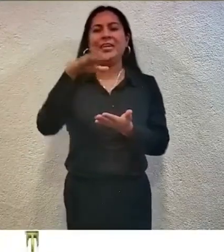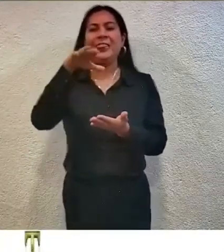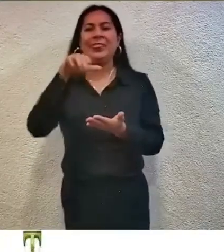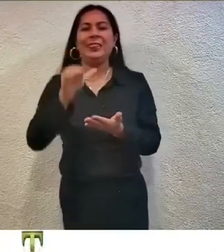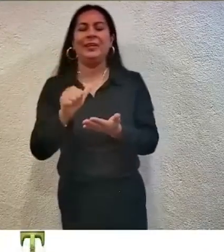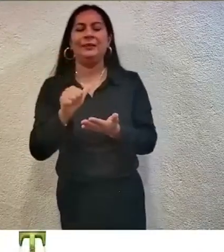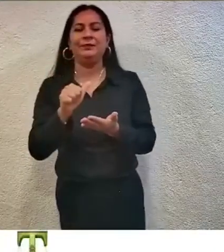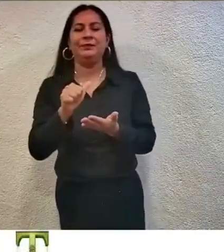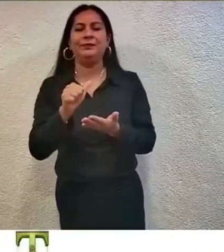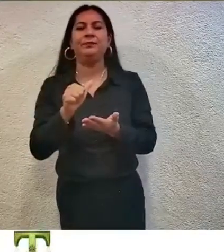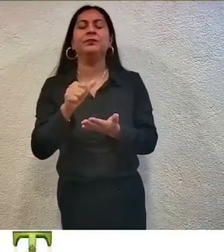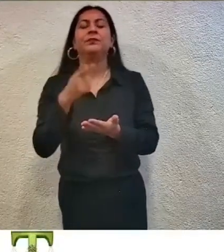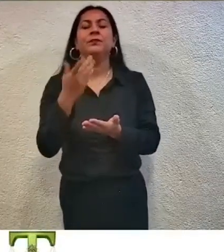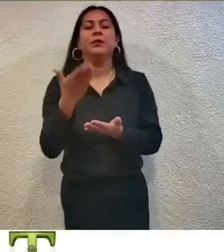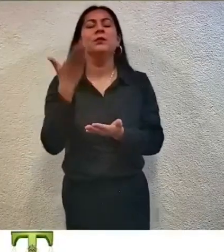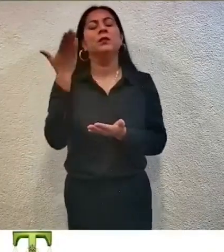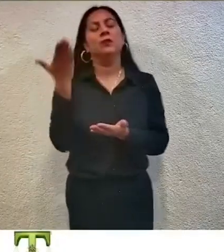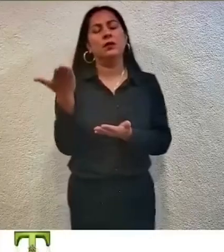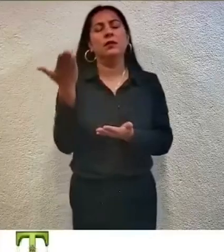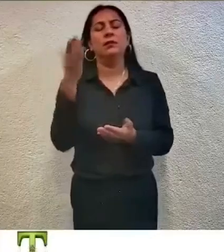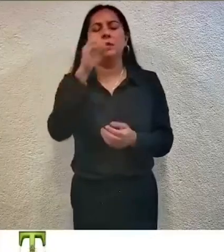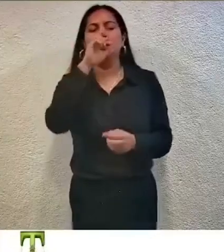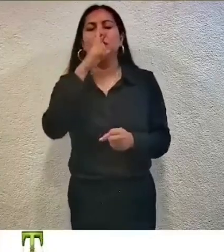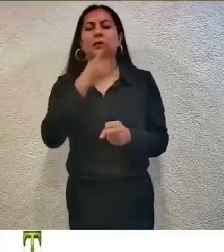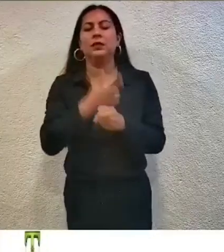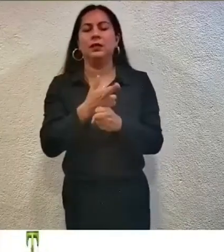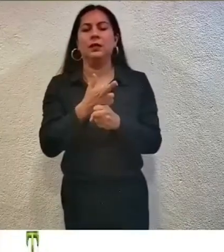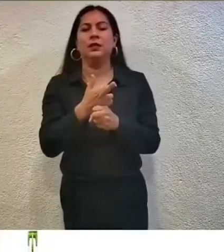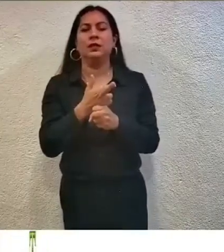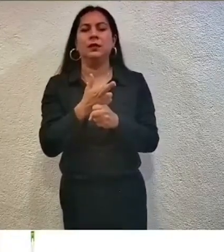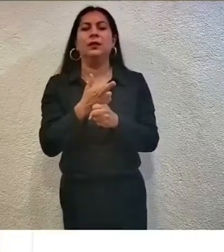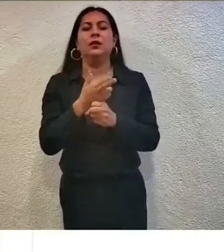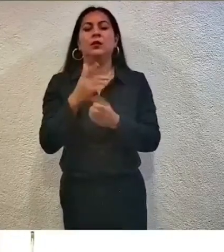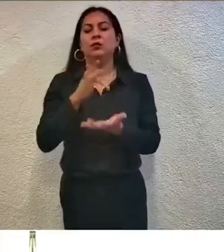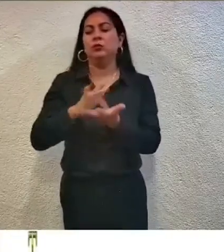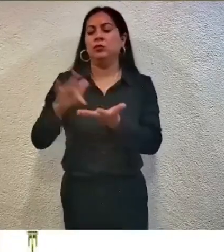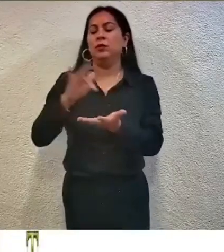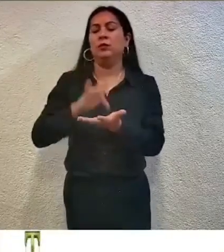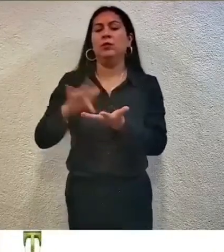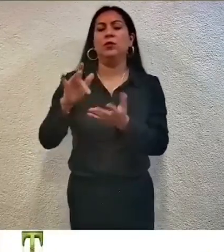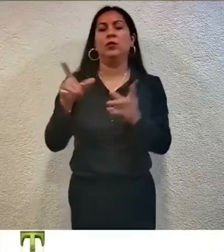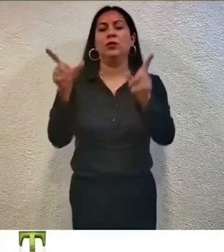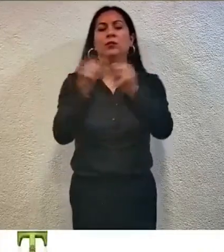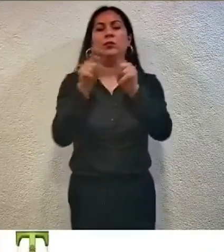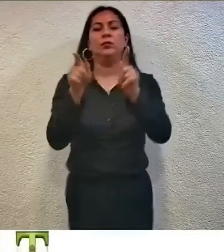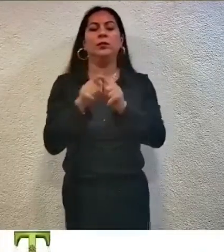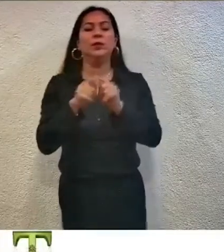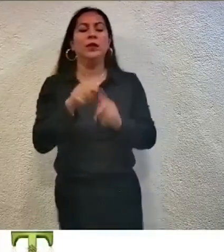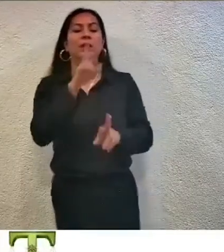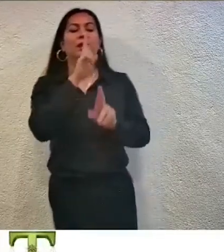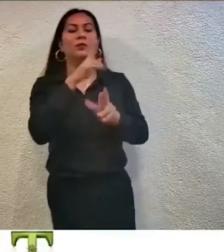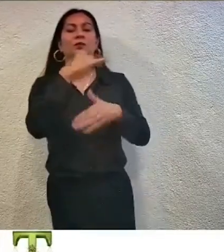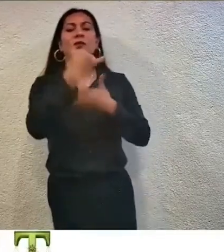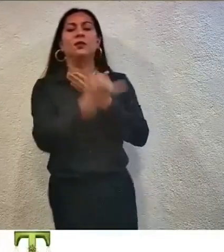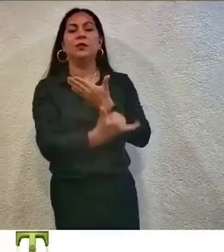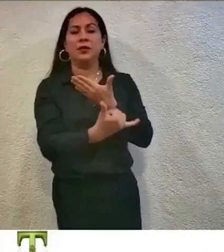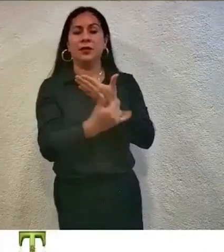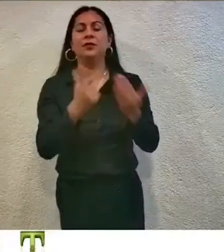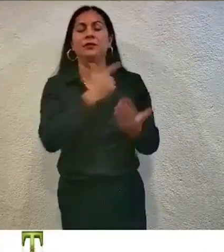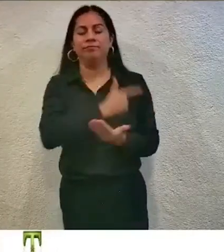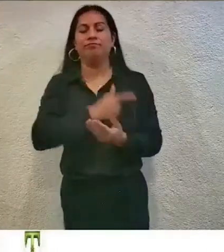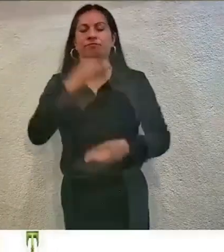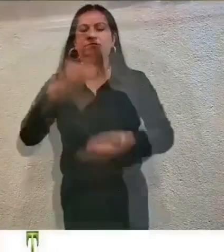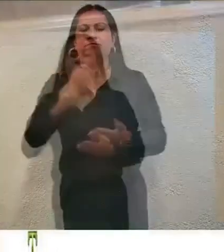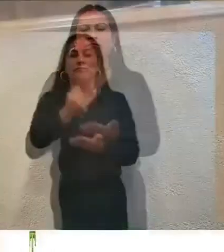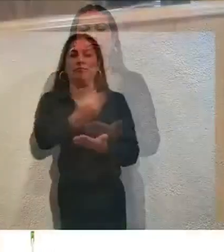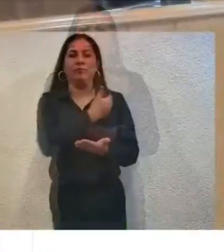cargo de la magistrada Hilda Rosa Delgado Brito. Por lo tanto, le solicito, secretaria, nos apoye con la cuenta y los resolutivos